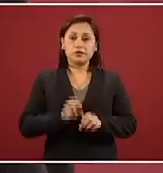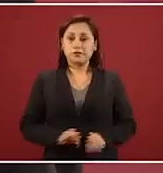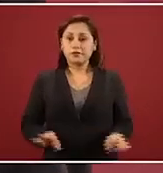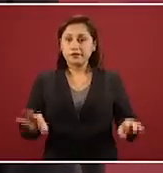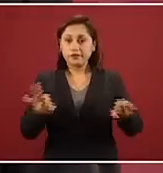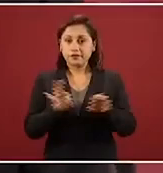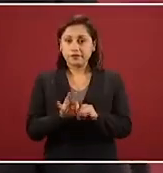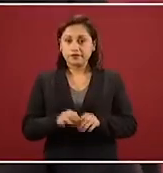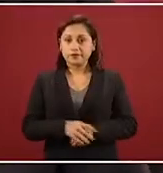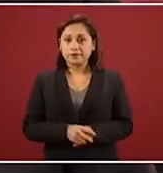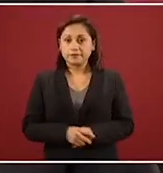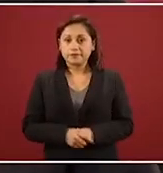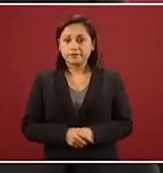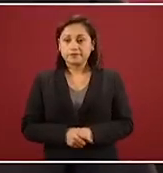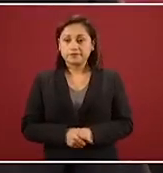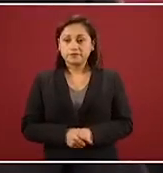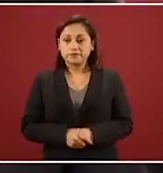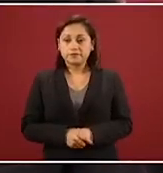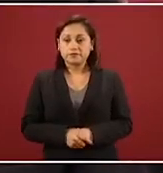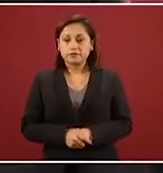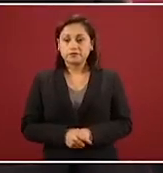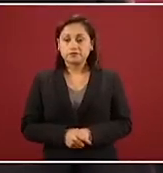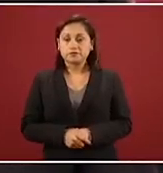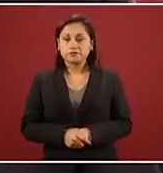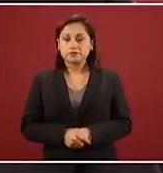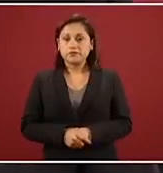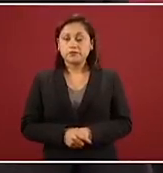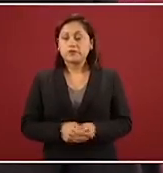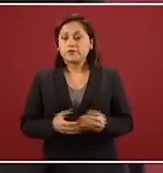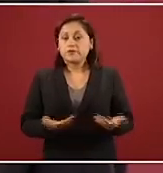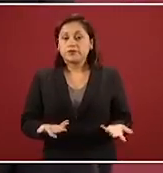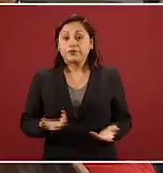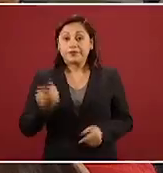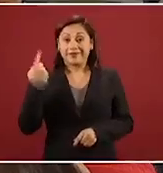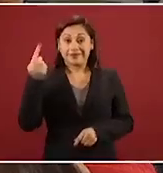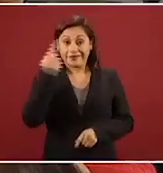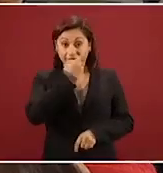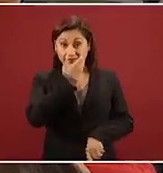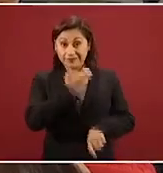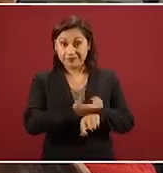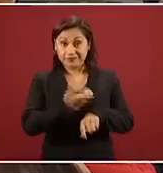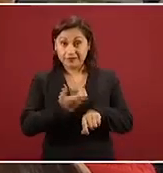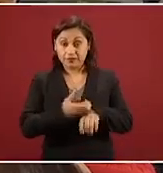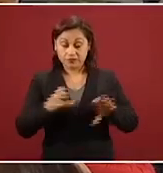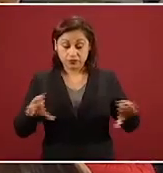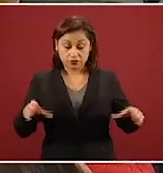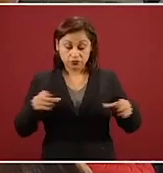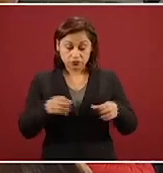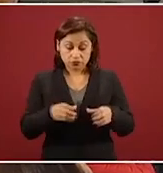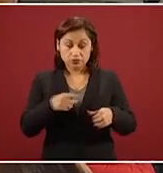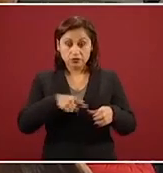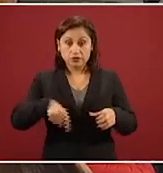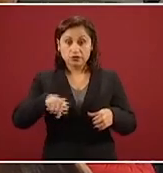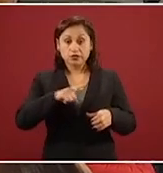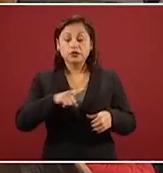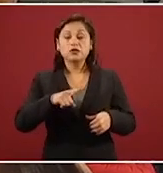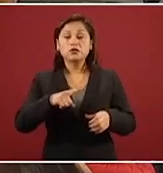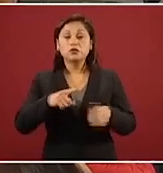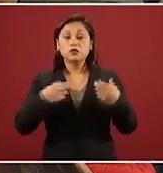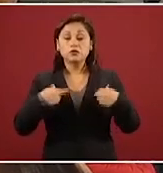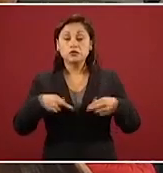esto pasó en la Cámara de Representantes, pues en el Senado